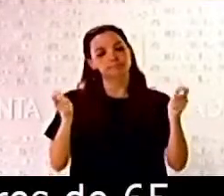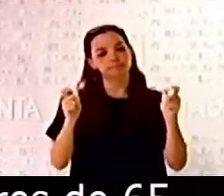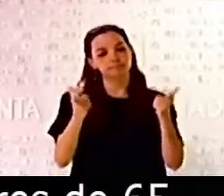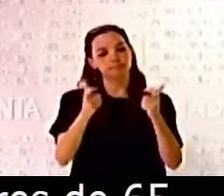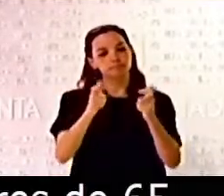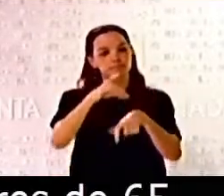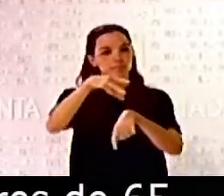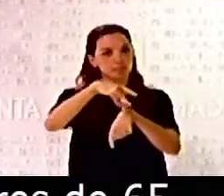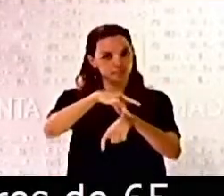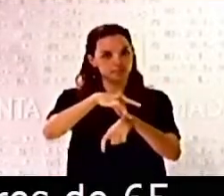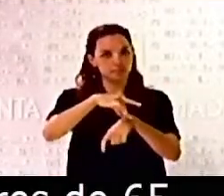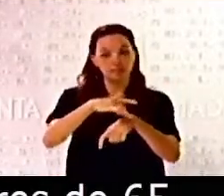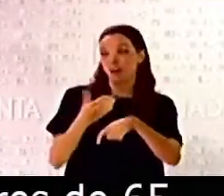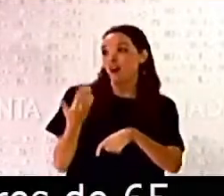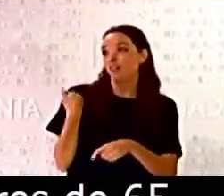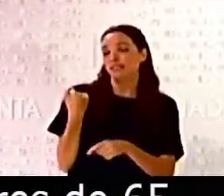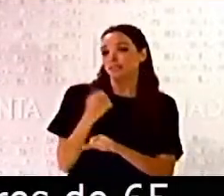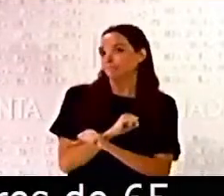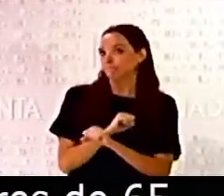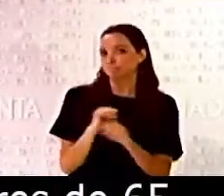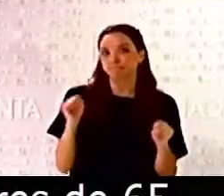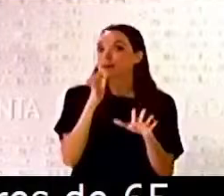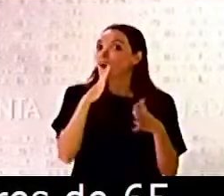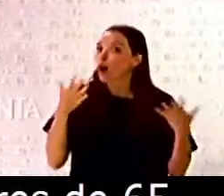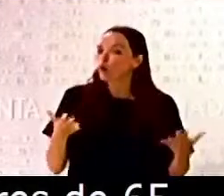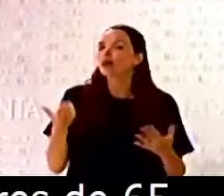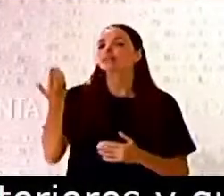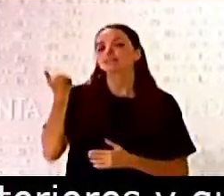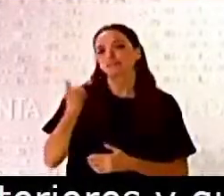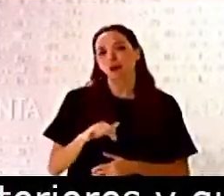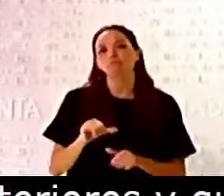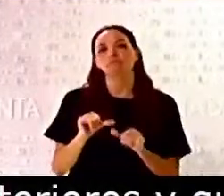y que ya se ve en el día de hoy